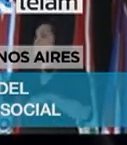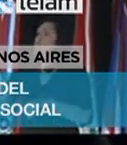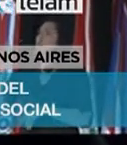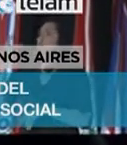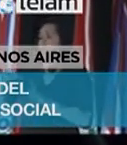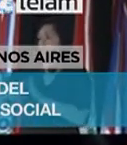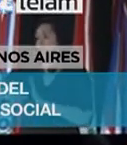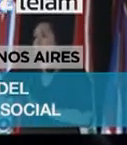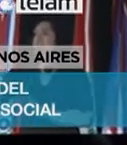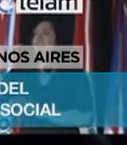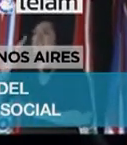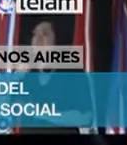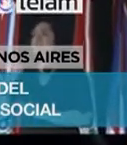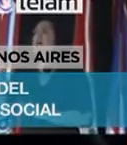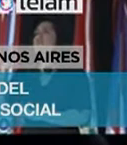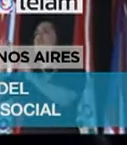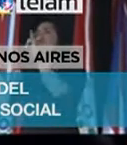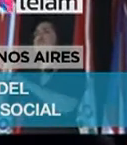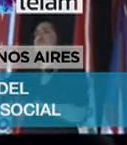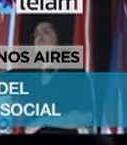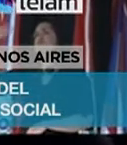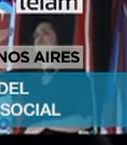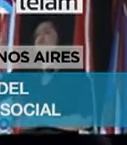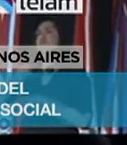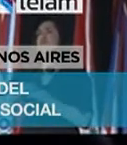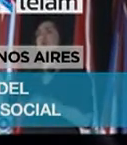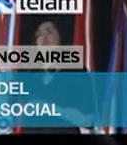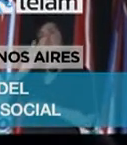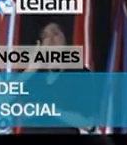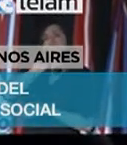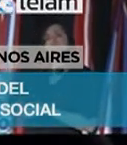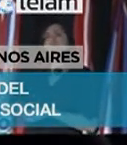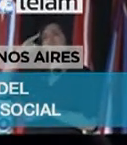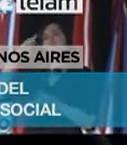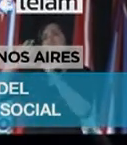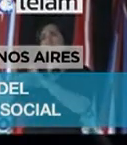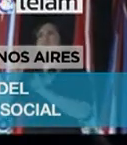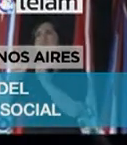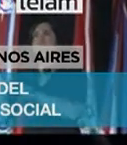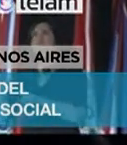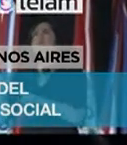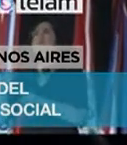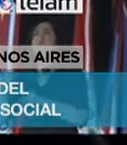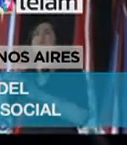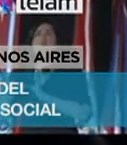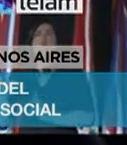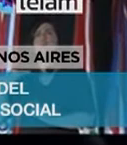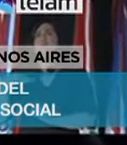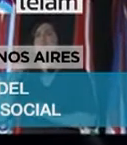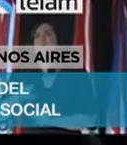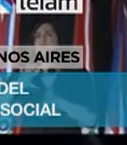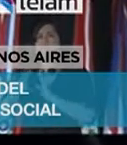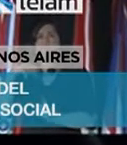exponer visiones de distintos ámbitos que tenemos que integrar, que tenemos que unir, y que juntos